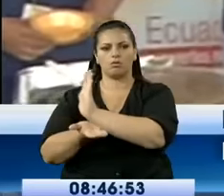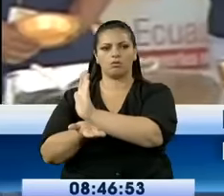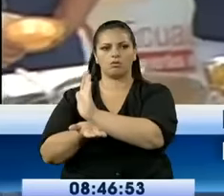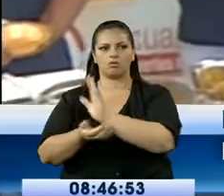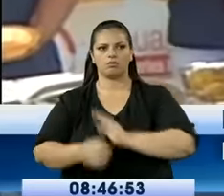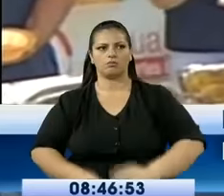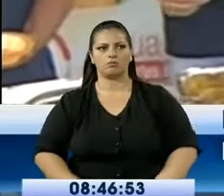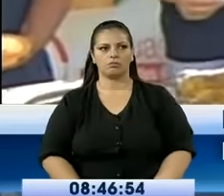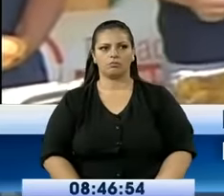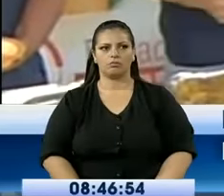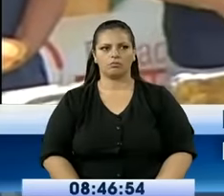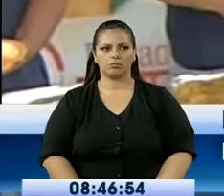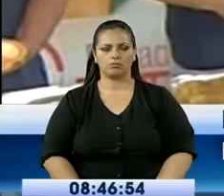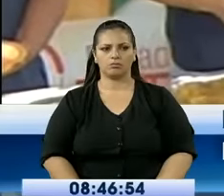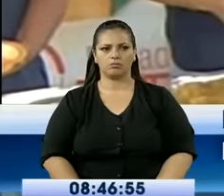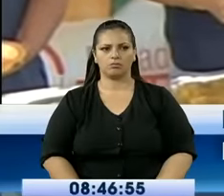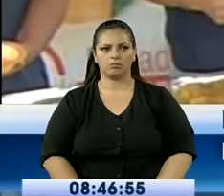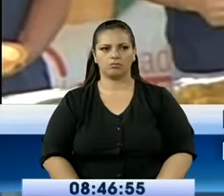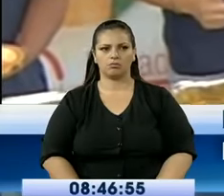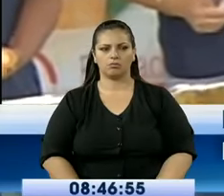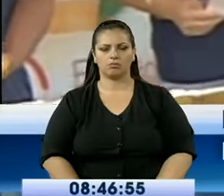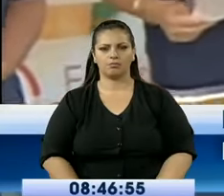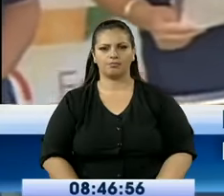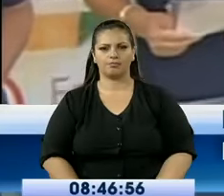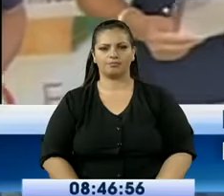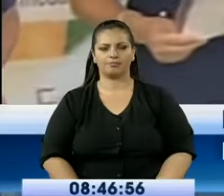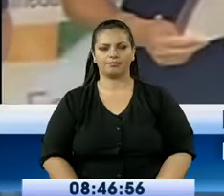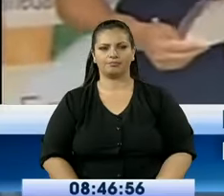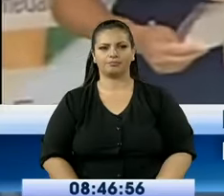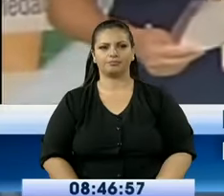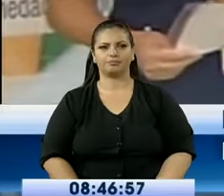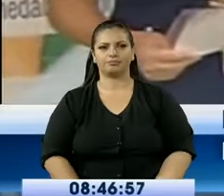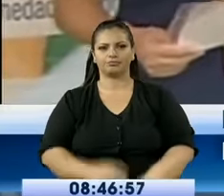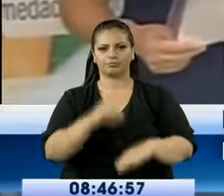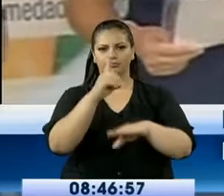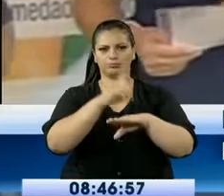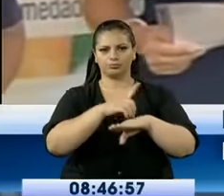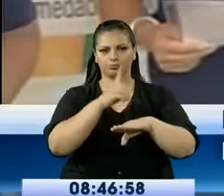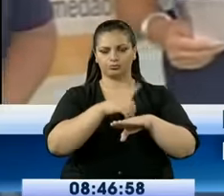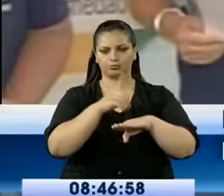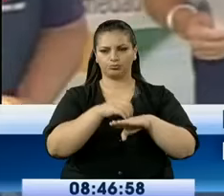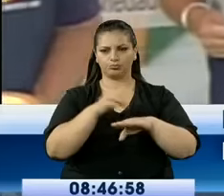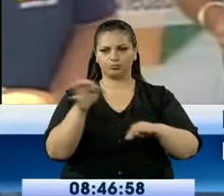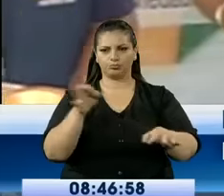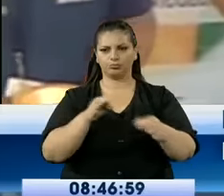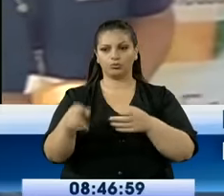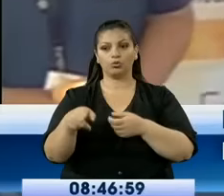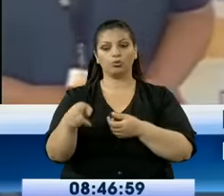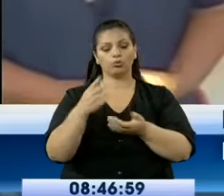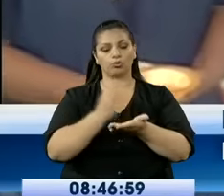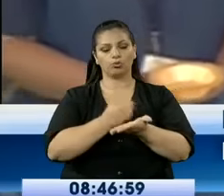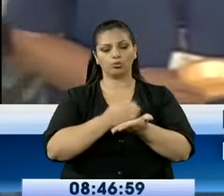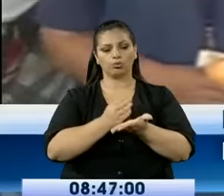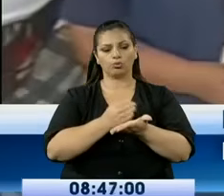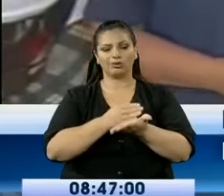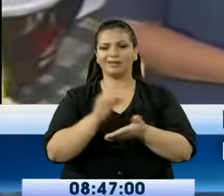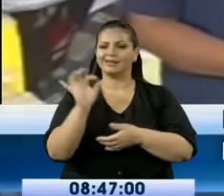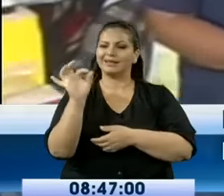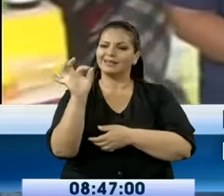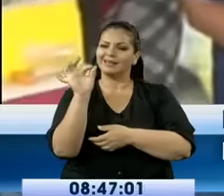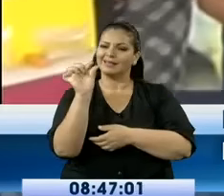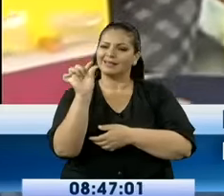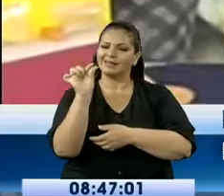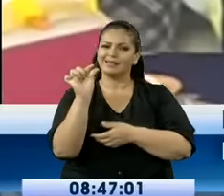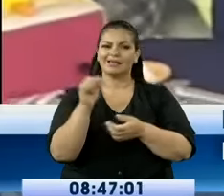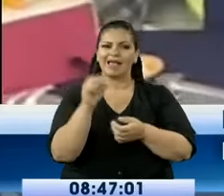En este momento ellos les van a enseñar cómo se prepara un ceviche de lenteja. Ahí tienen cada uno